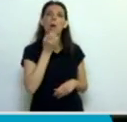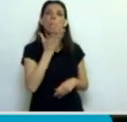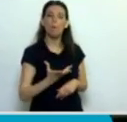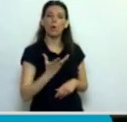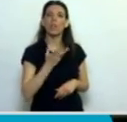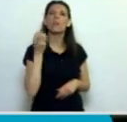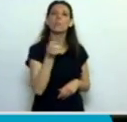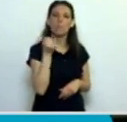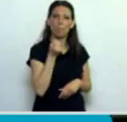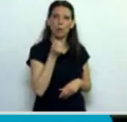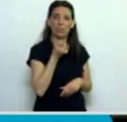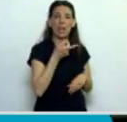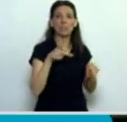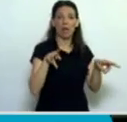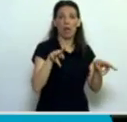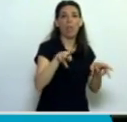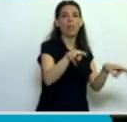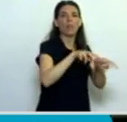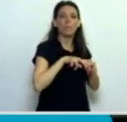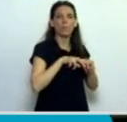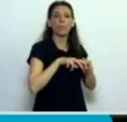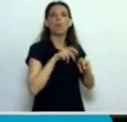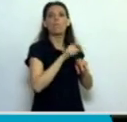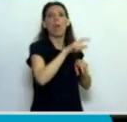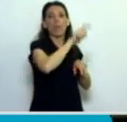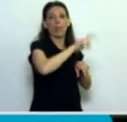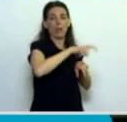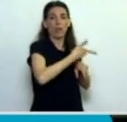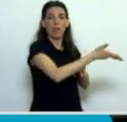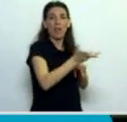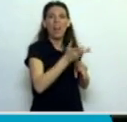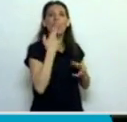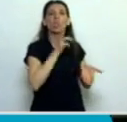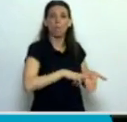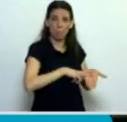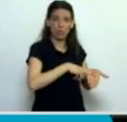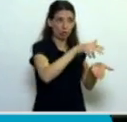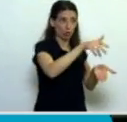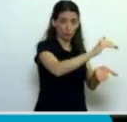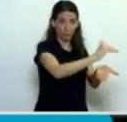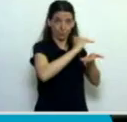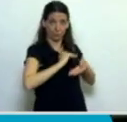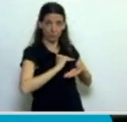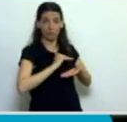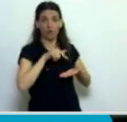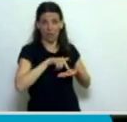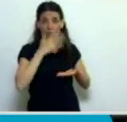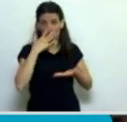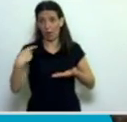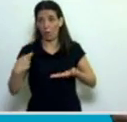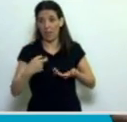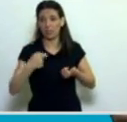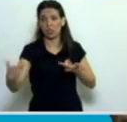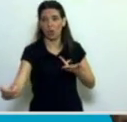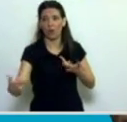porción importante de aportes provenientes del erario público, de los tributos, y que estos aportes dependen